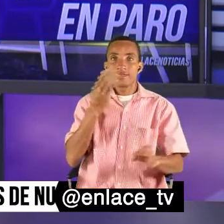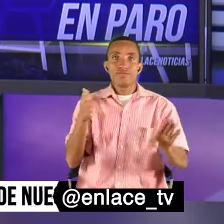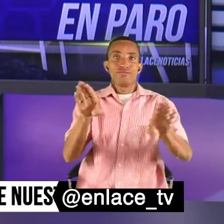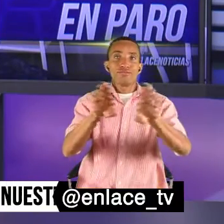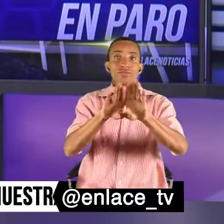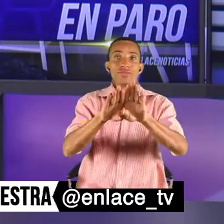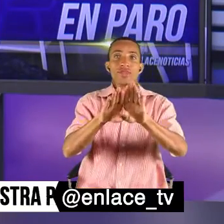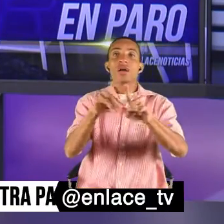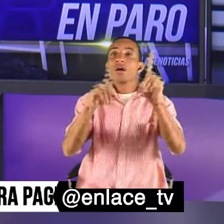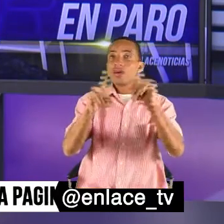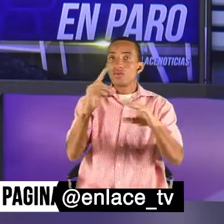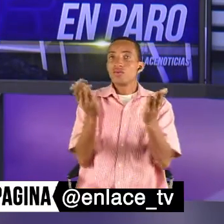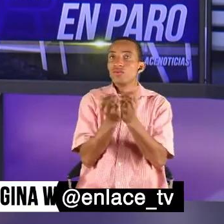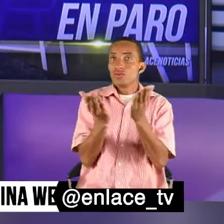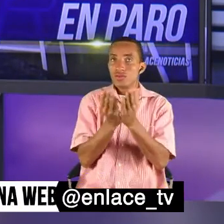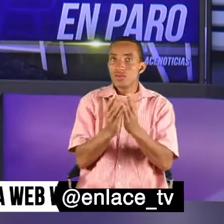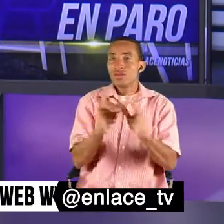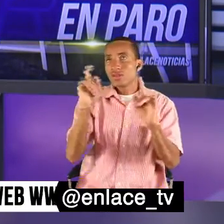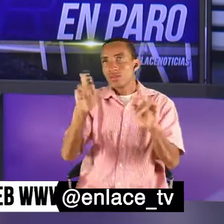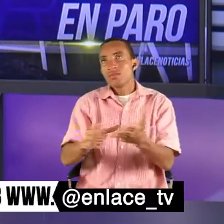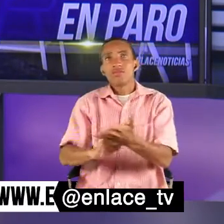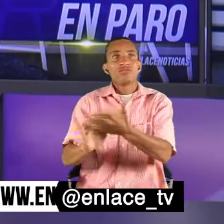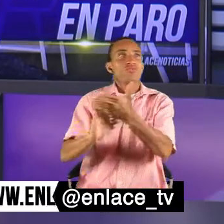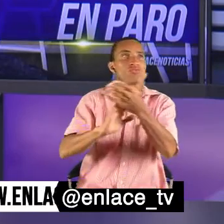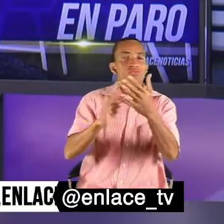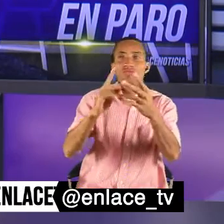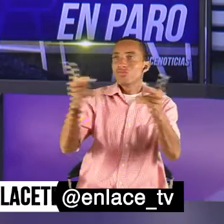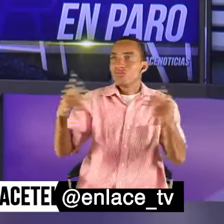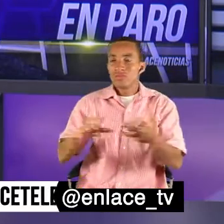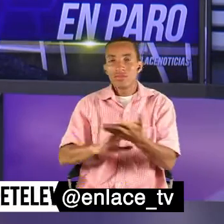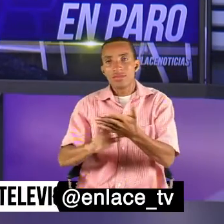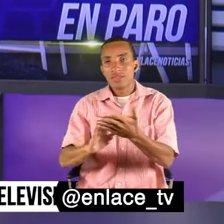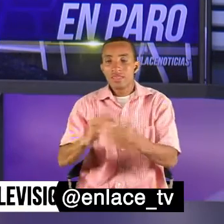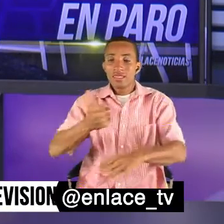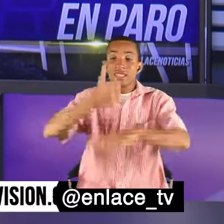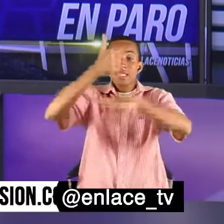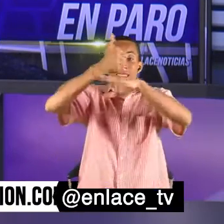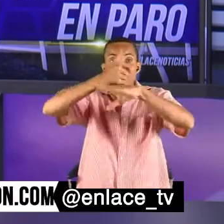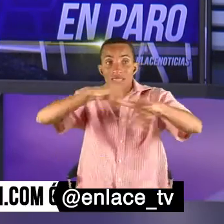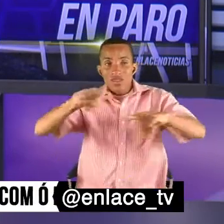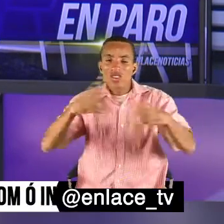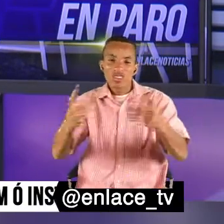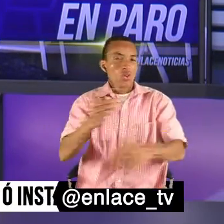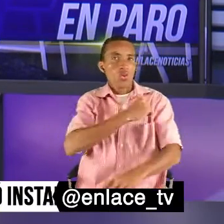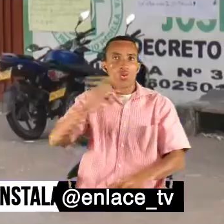estudiantes quienes reclaman adecuaciones de la institución y exigen renuncia del rector.